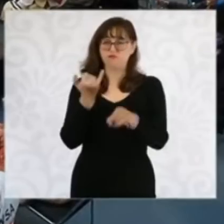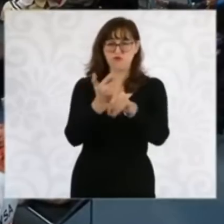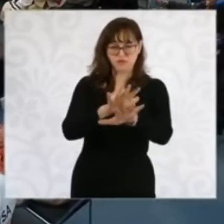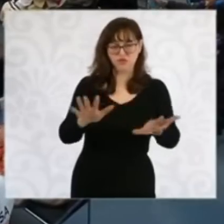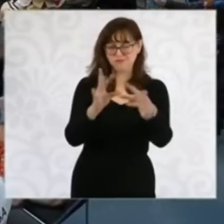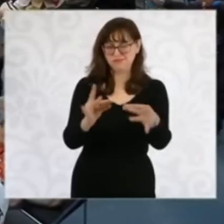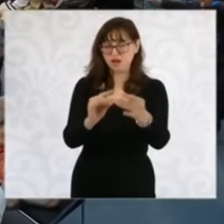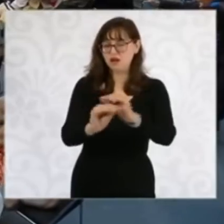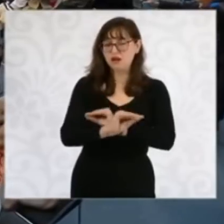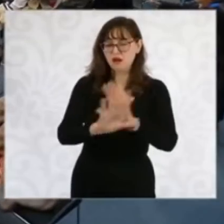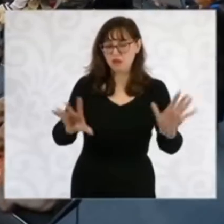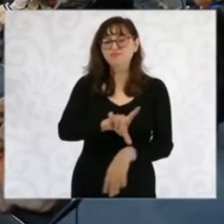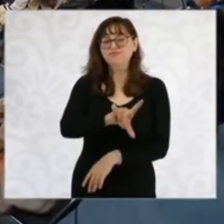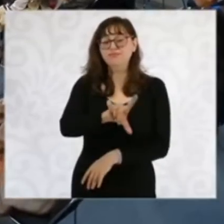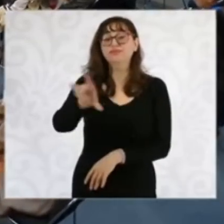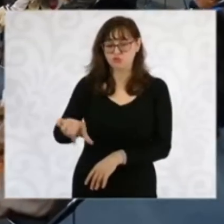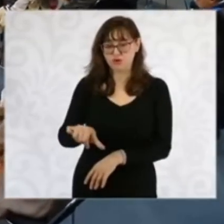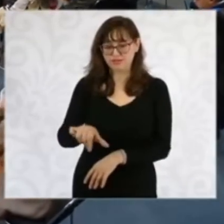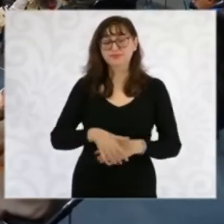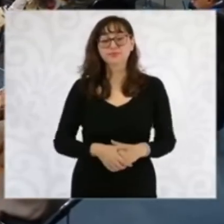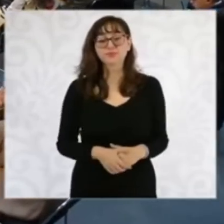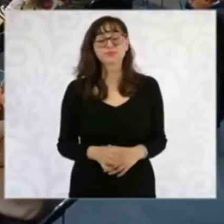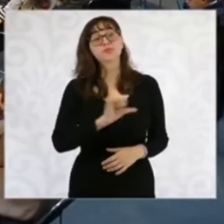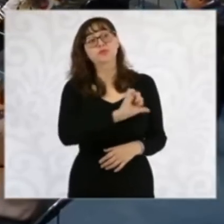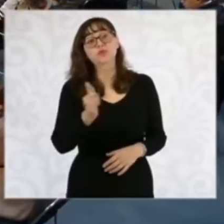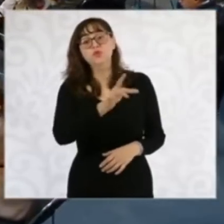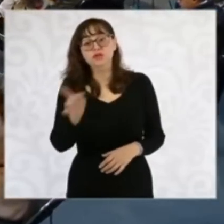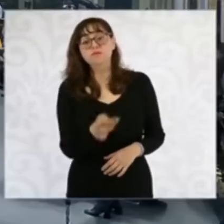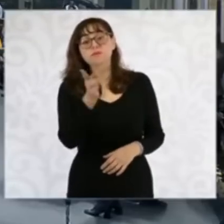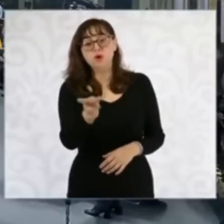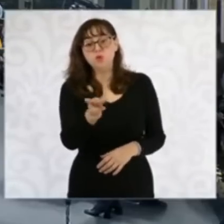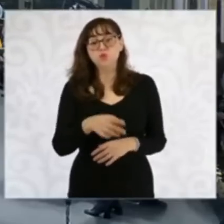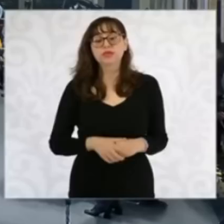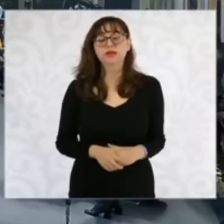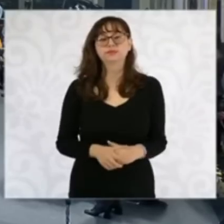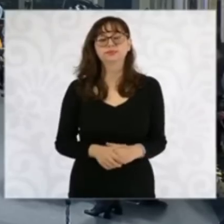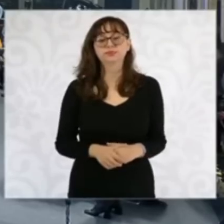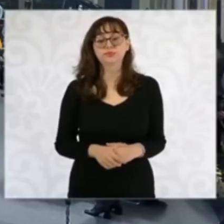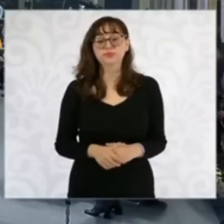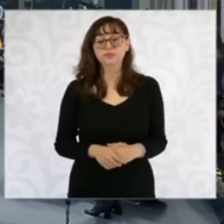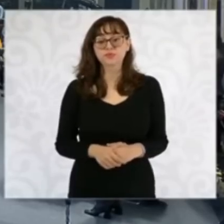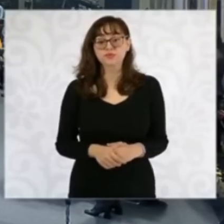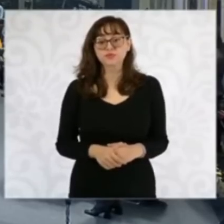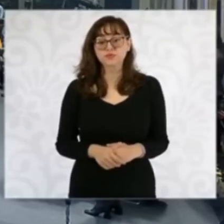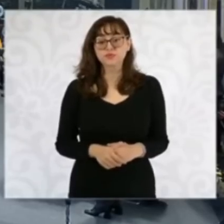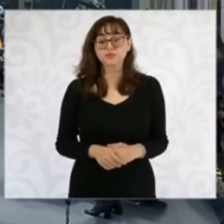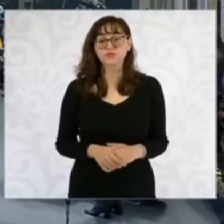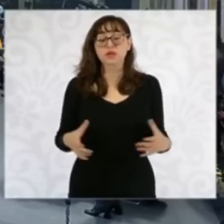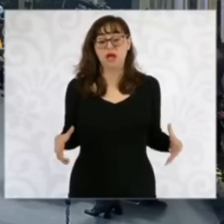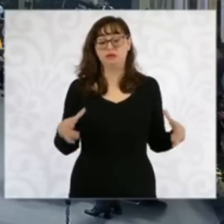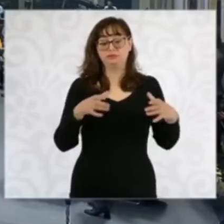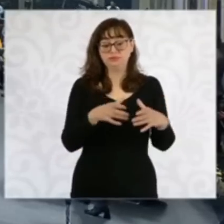gracias. Una pregunta más. ¿Existe una crítica pública sobre los posibles perfiles partidistas dentro del Comité de